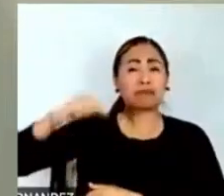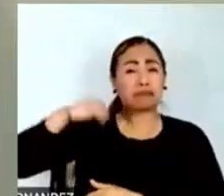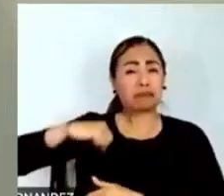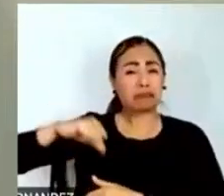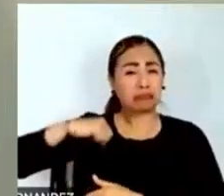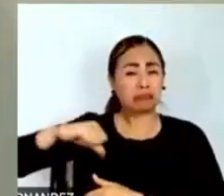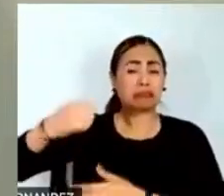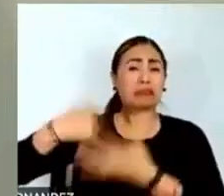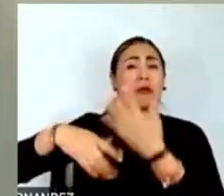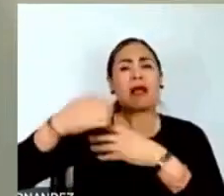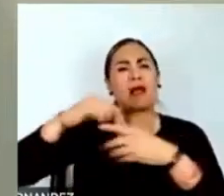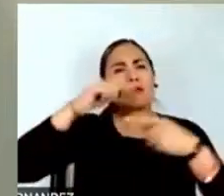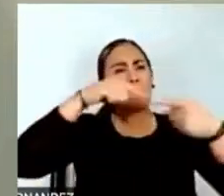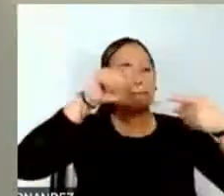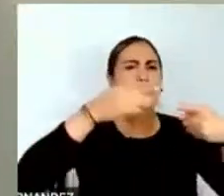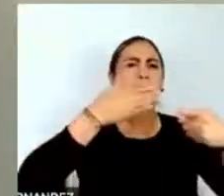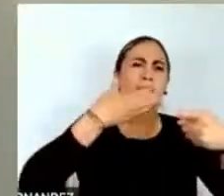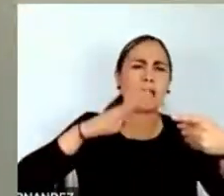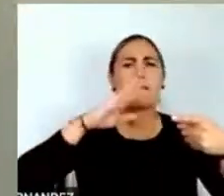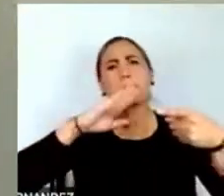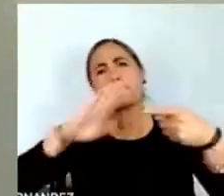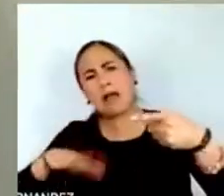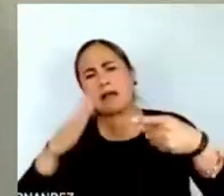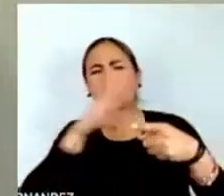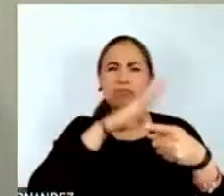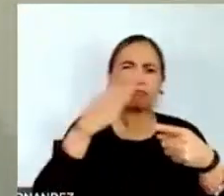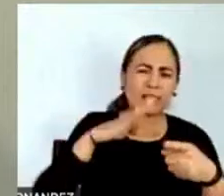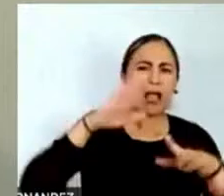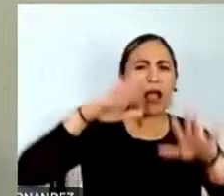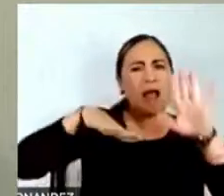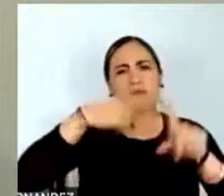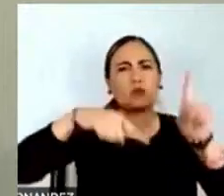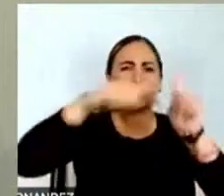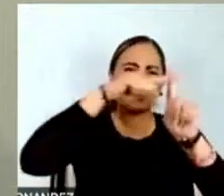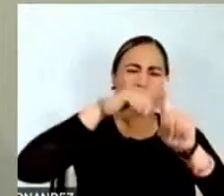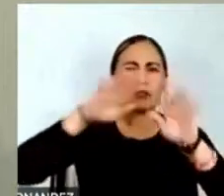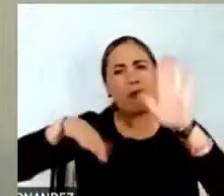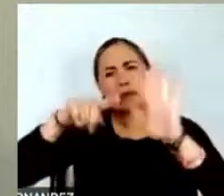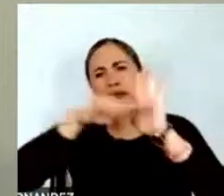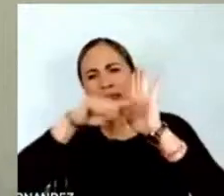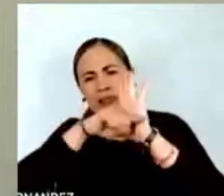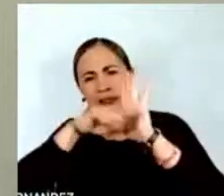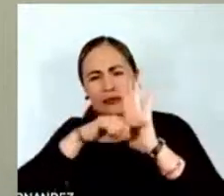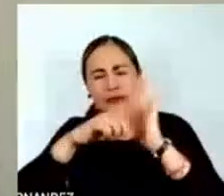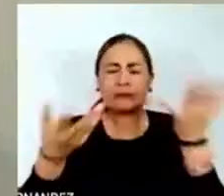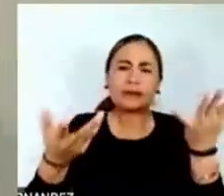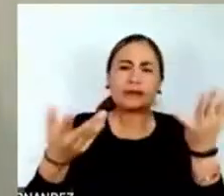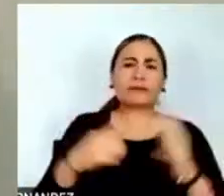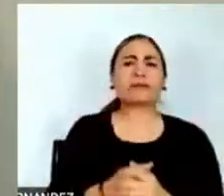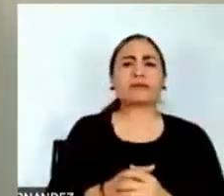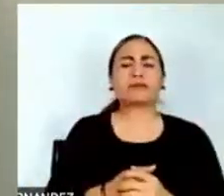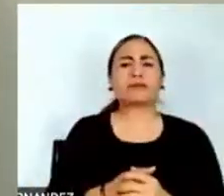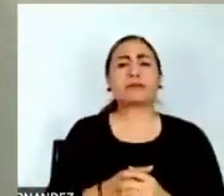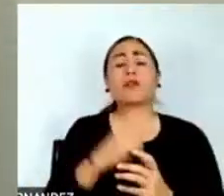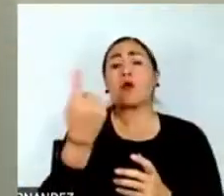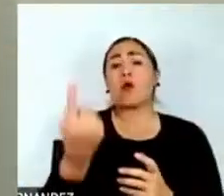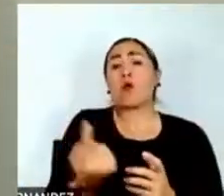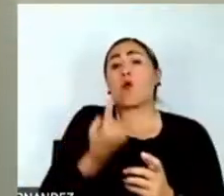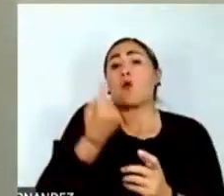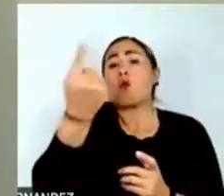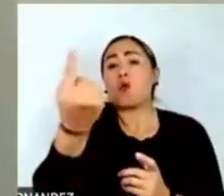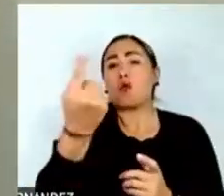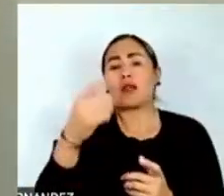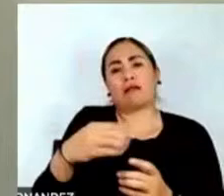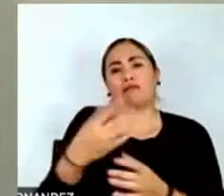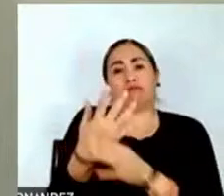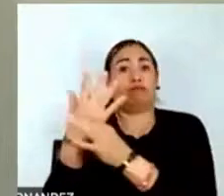ocasiones francamente contraproducentes. Una de las voces que ha expresado estas preocupaciones, desde